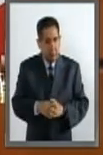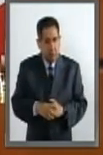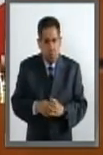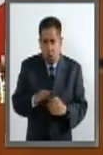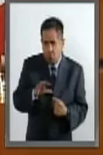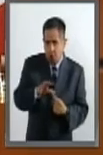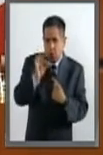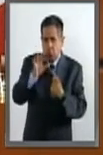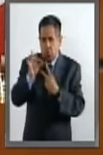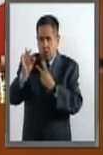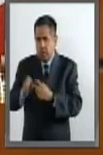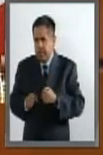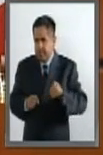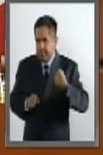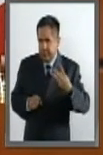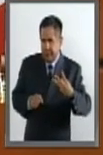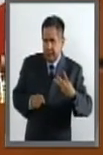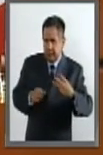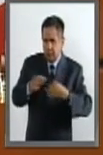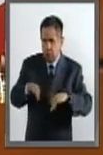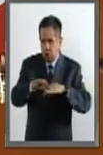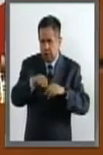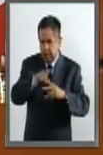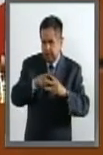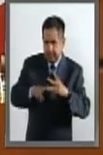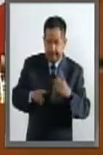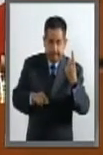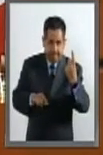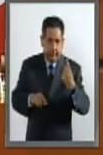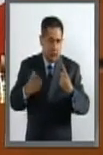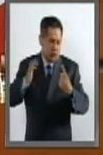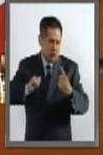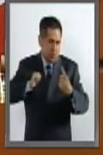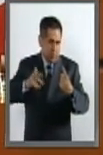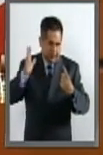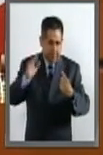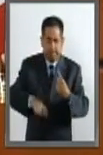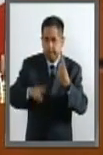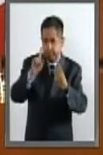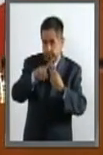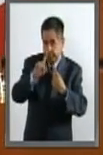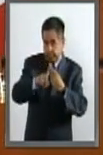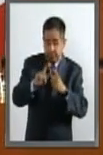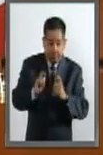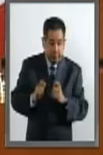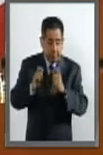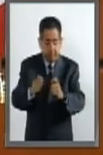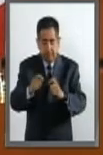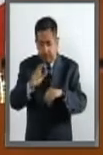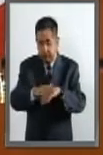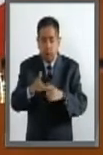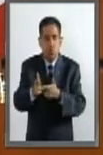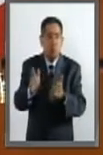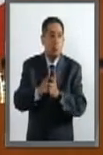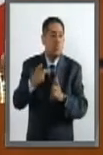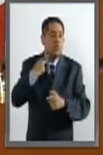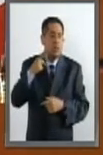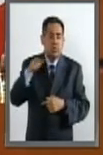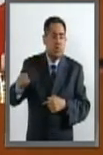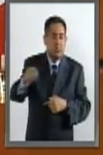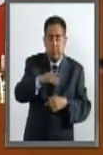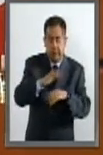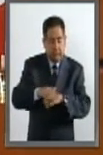Destaco tres elementos de dicha reforma. Primero, institucionalizó el sistema de partidos.